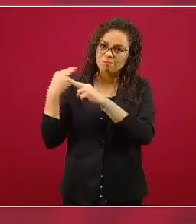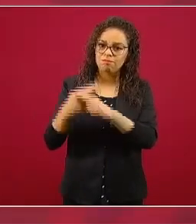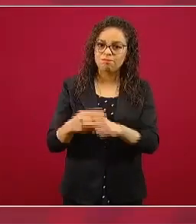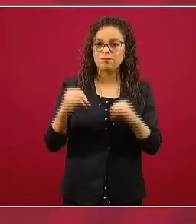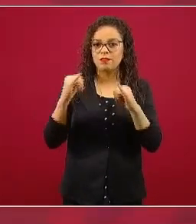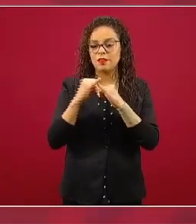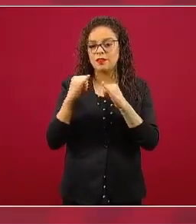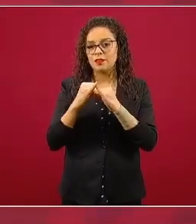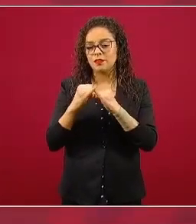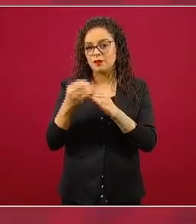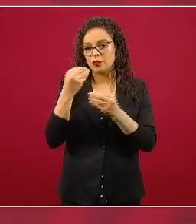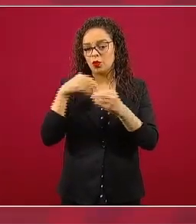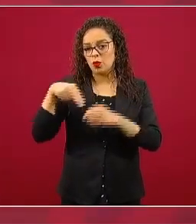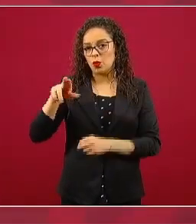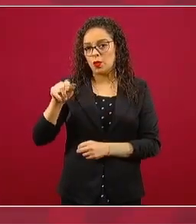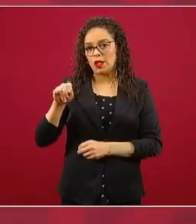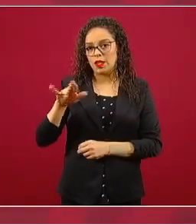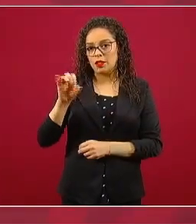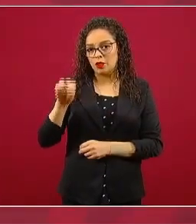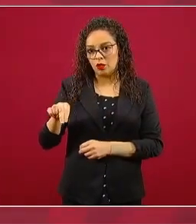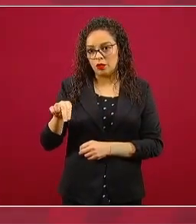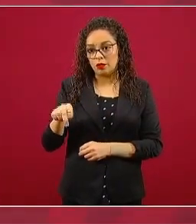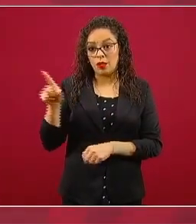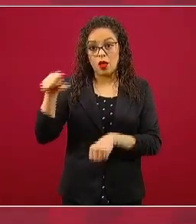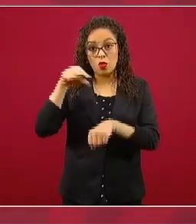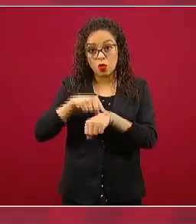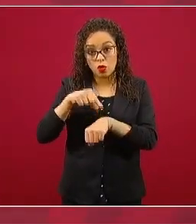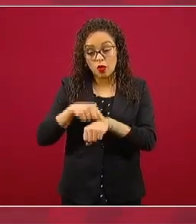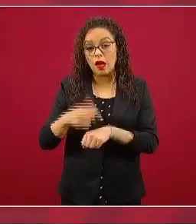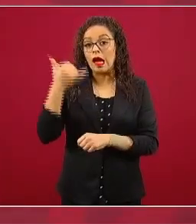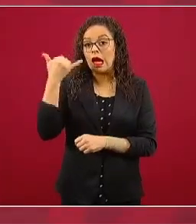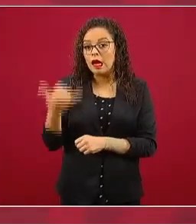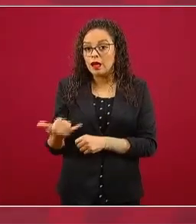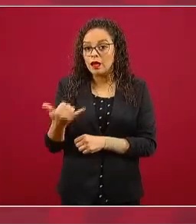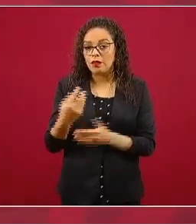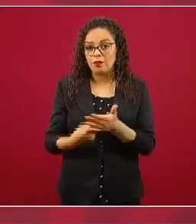como médico y como investigador,